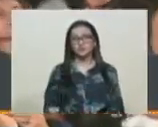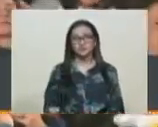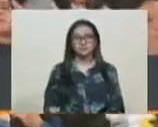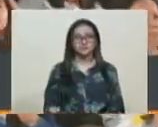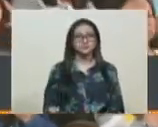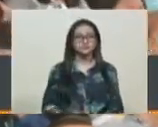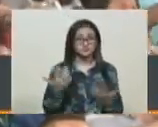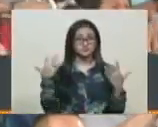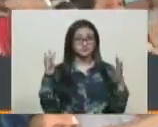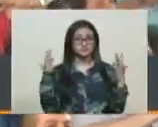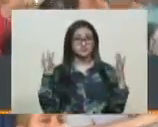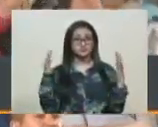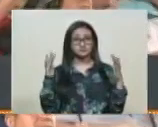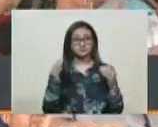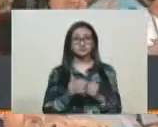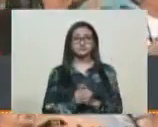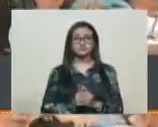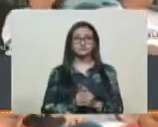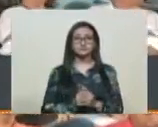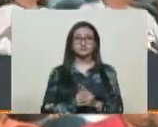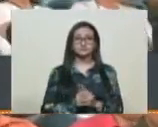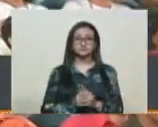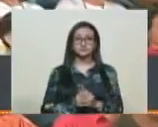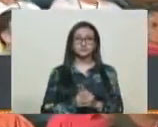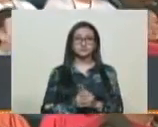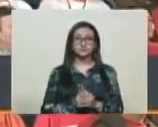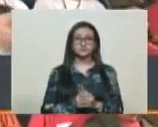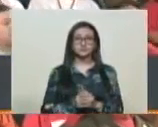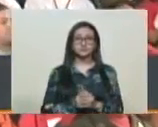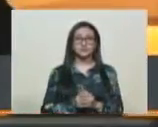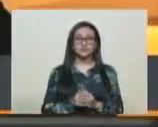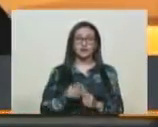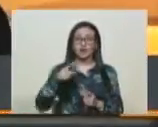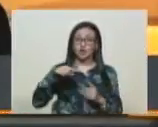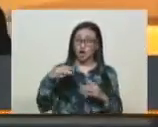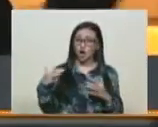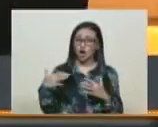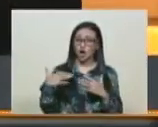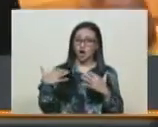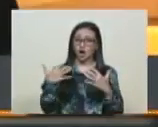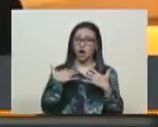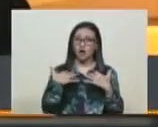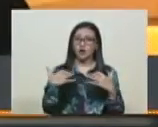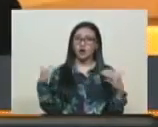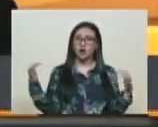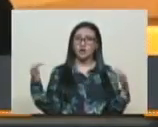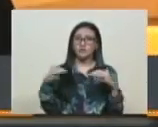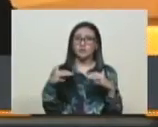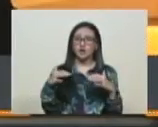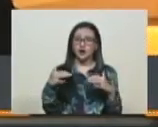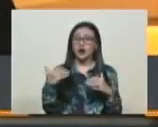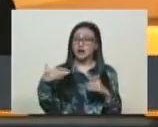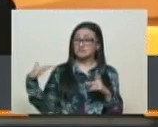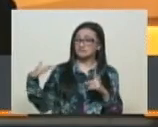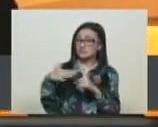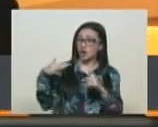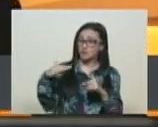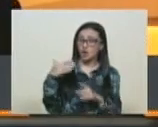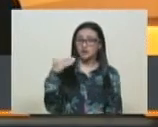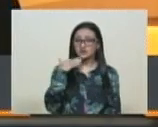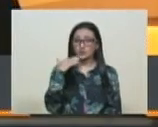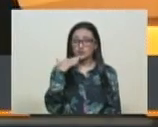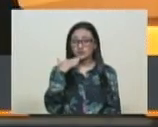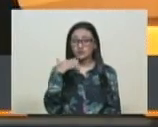Y frente a esa amenaza real, y que los ha convocado a ustedes hoy, porque hay una amenaza imperial real sobre